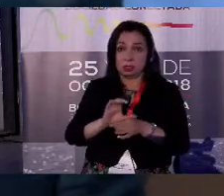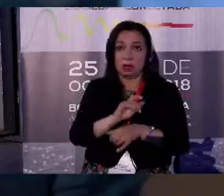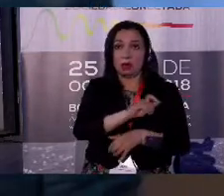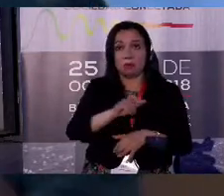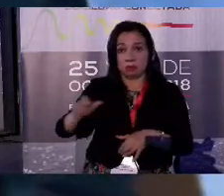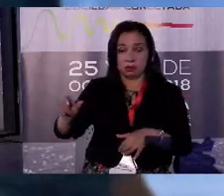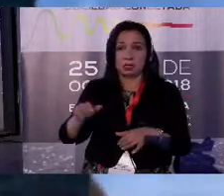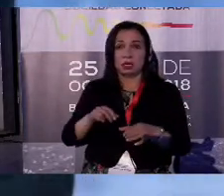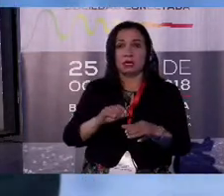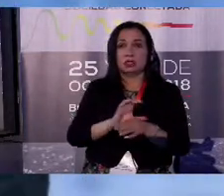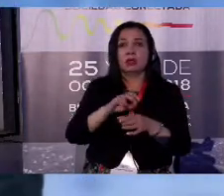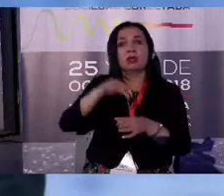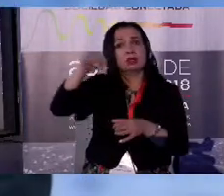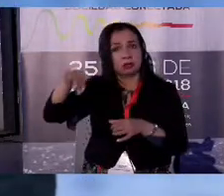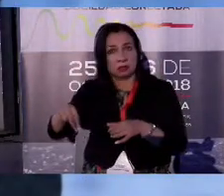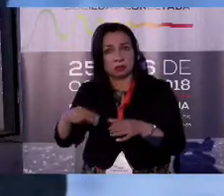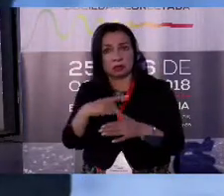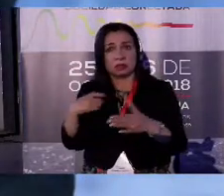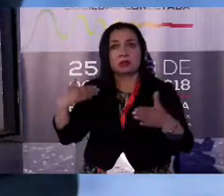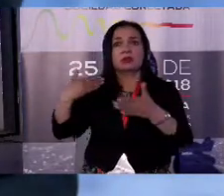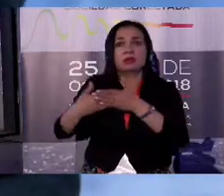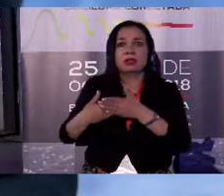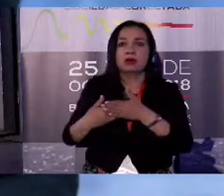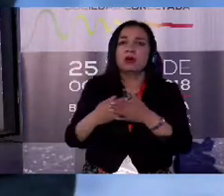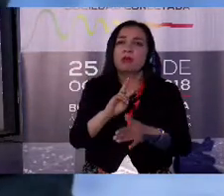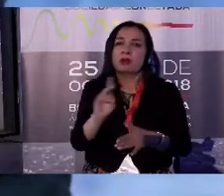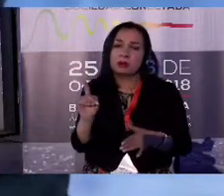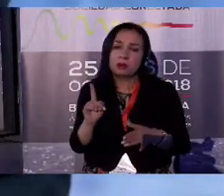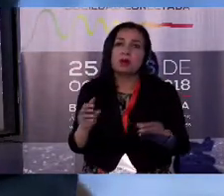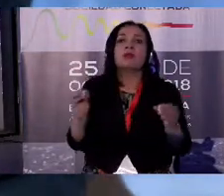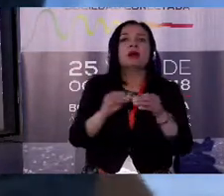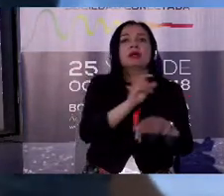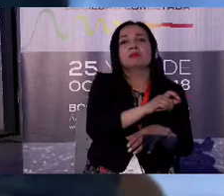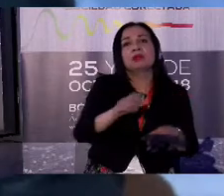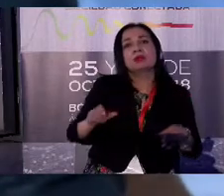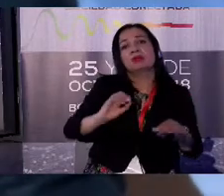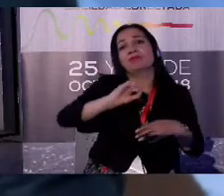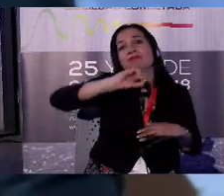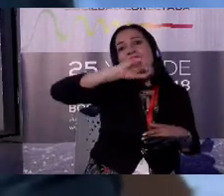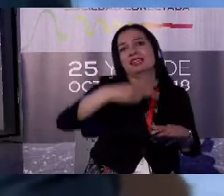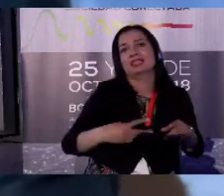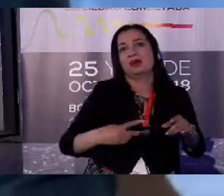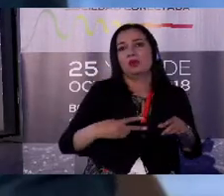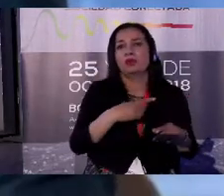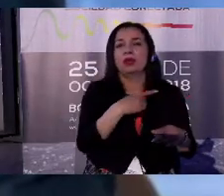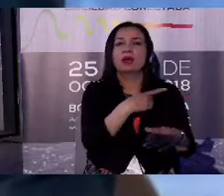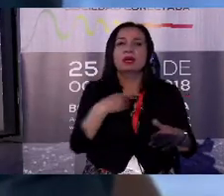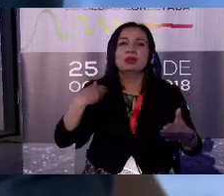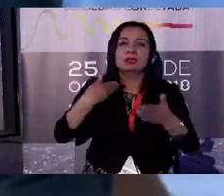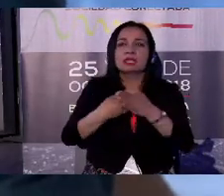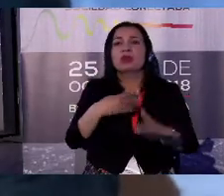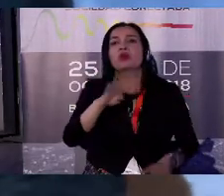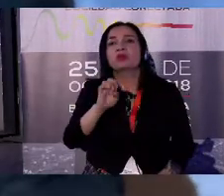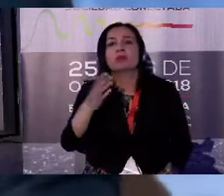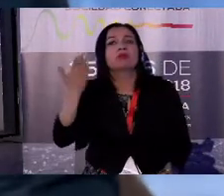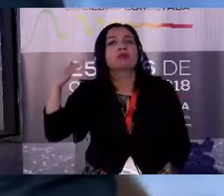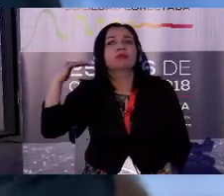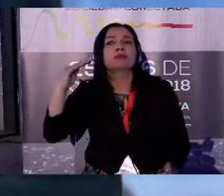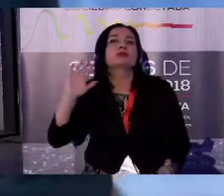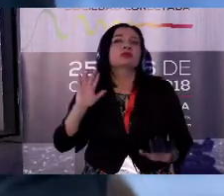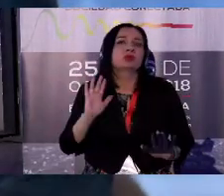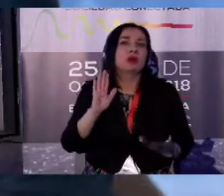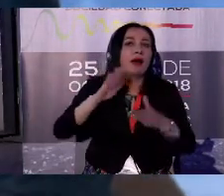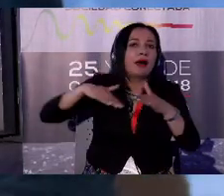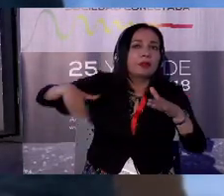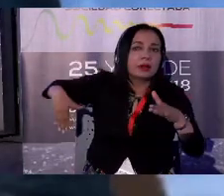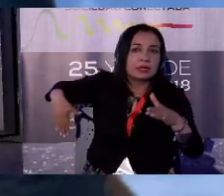XXI y ciudadanos de segunda viviendo en el siglo XX o en el siglo XIX. Y eso es una realidad dramática a la cual nos enfrentamos desde ya. O sea,